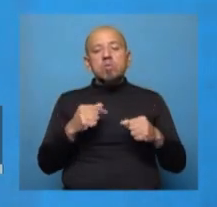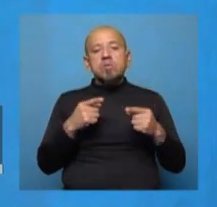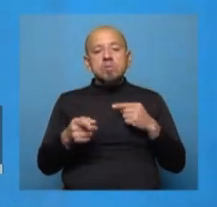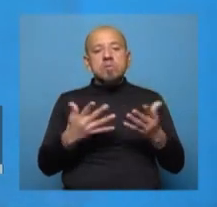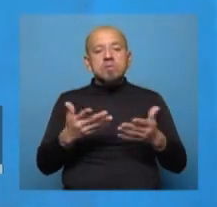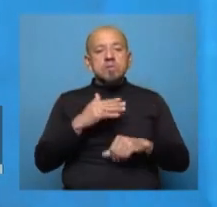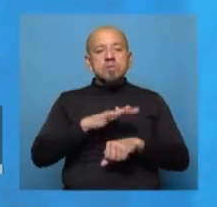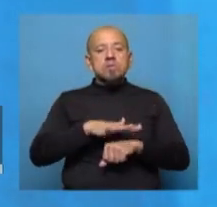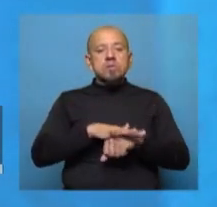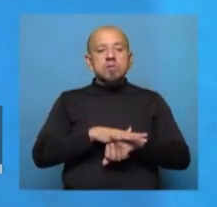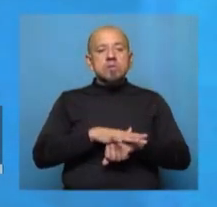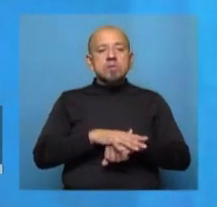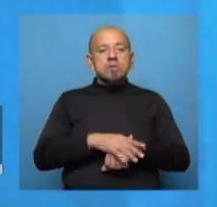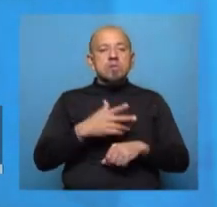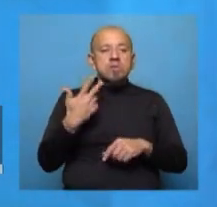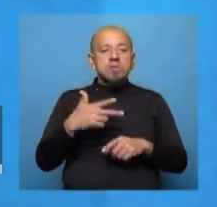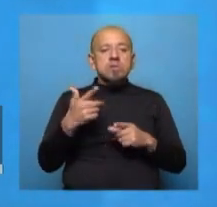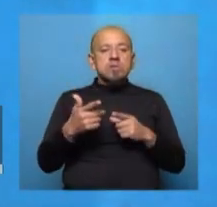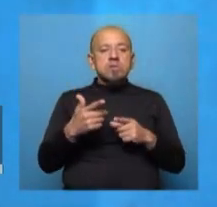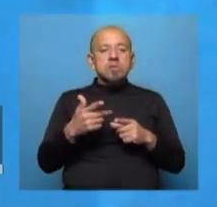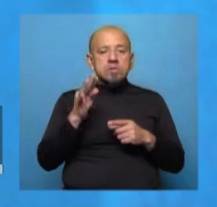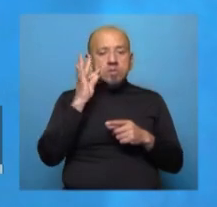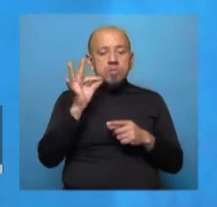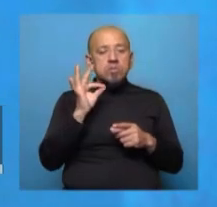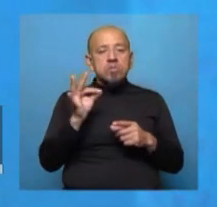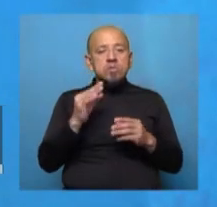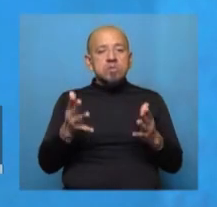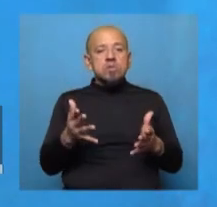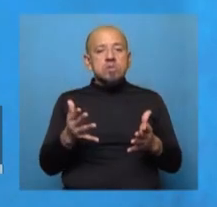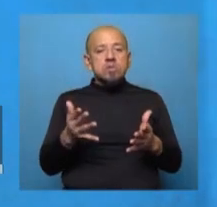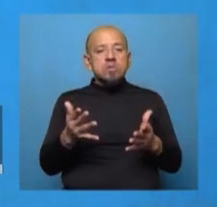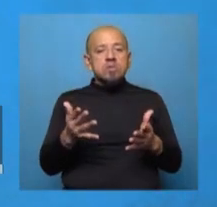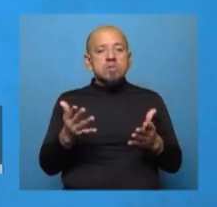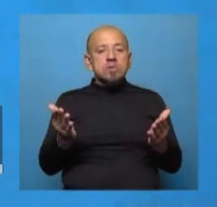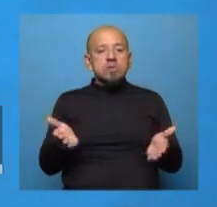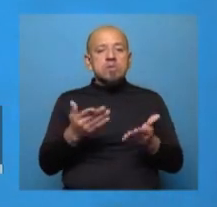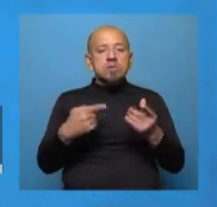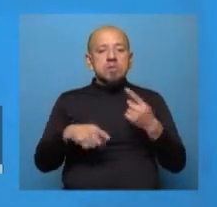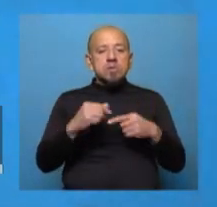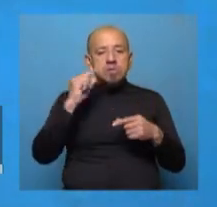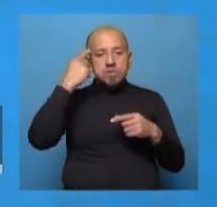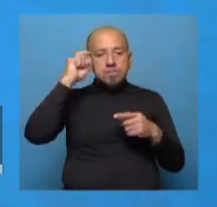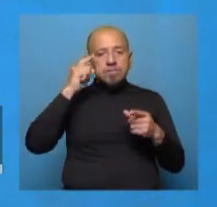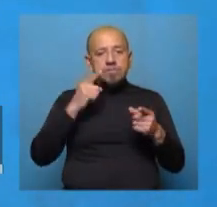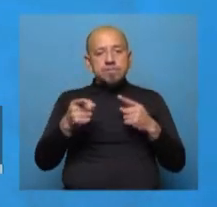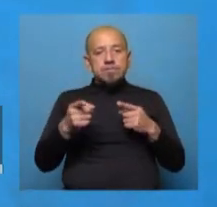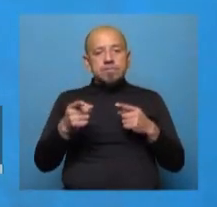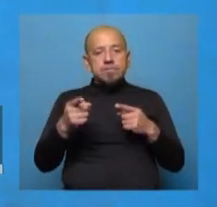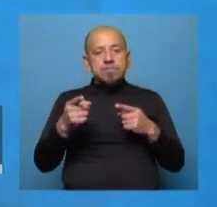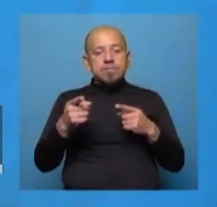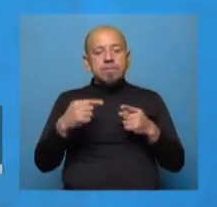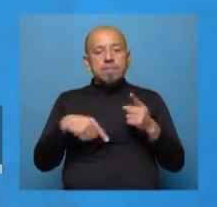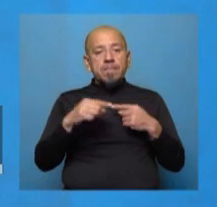etapa de la humanidad oportunidad de juntar detrás de una gran idea detrás de de una